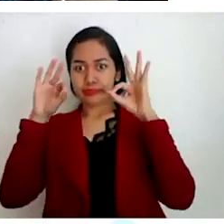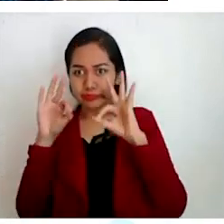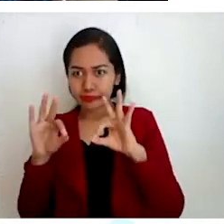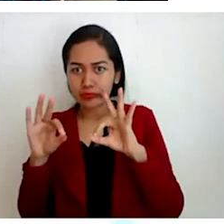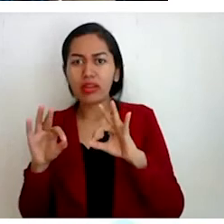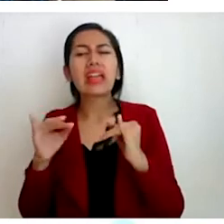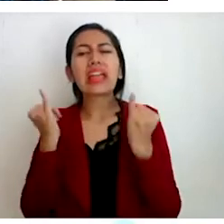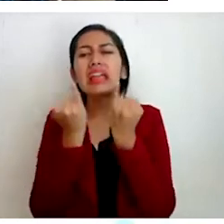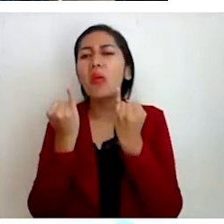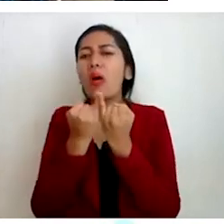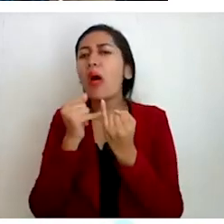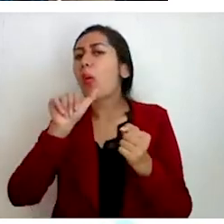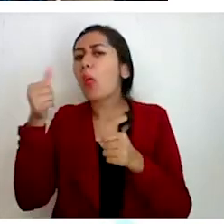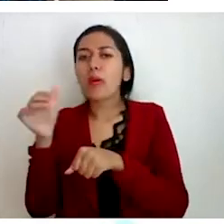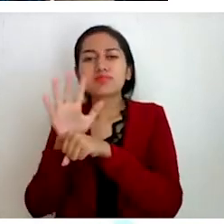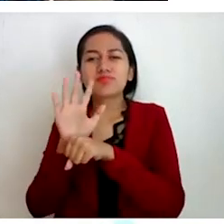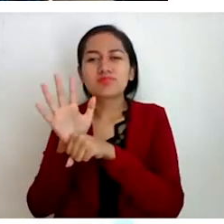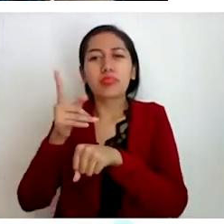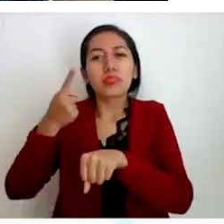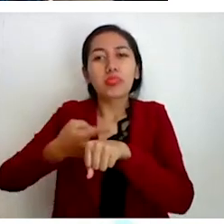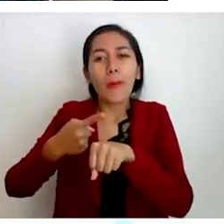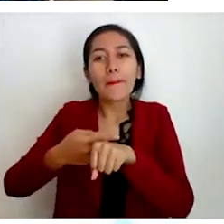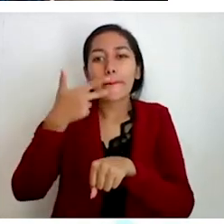que está en plataforma.